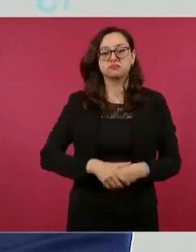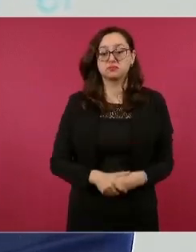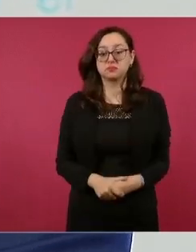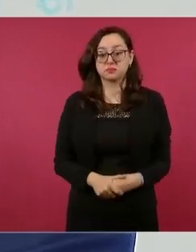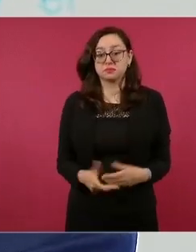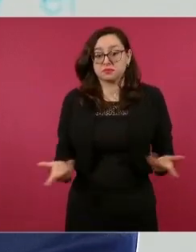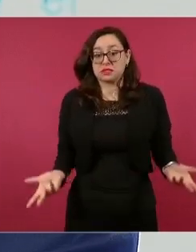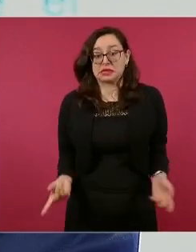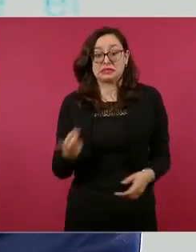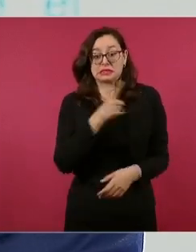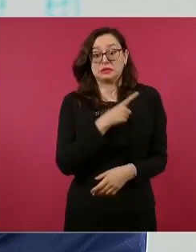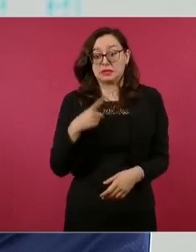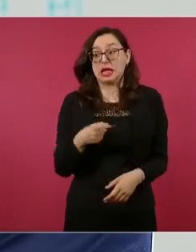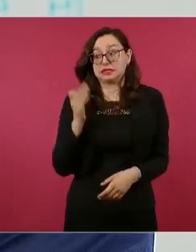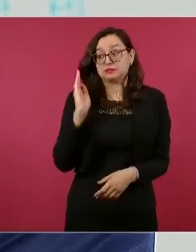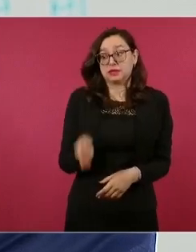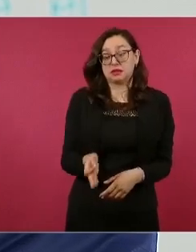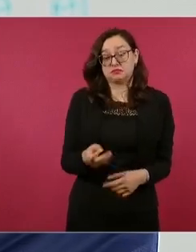que se tiene que pagar.